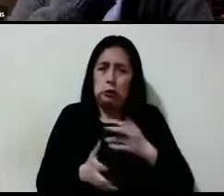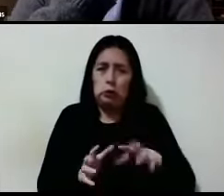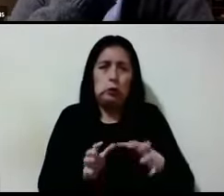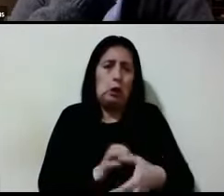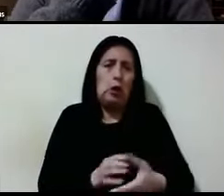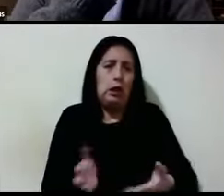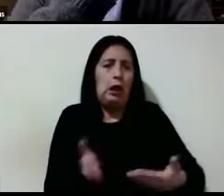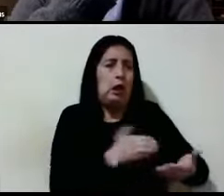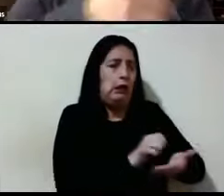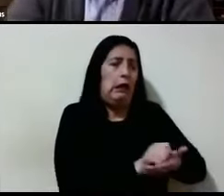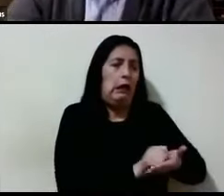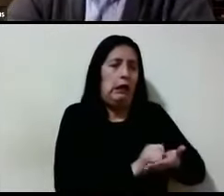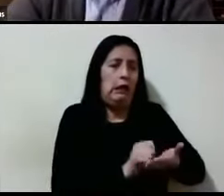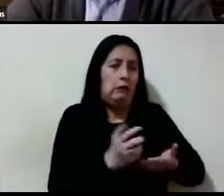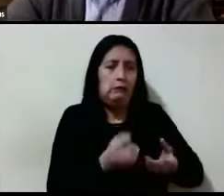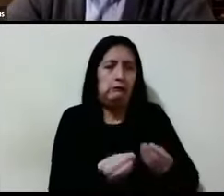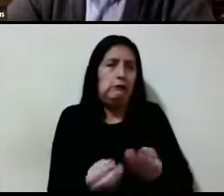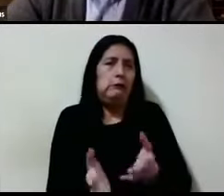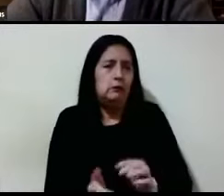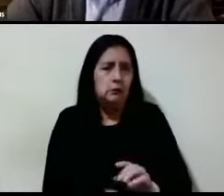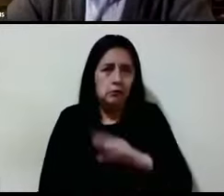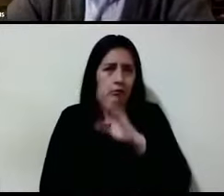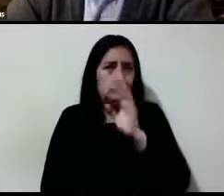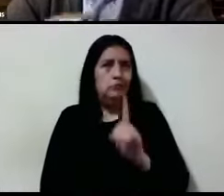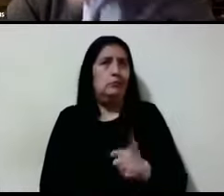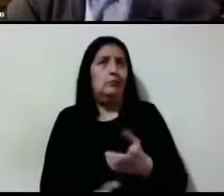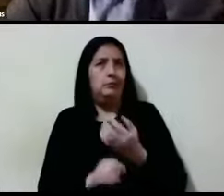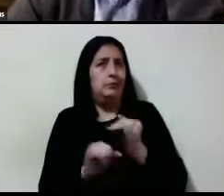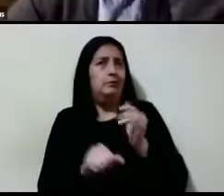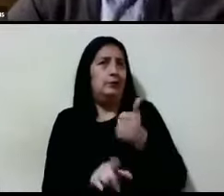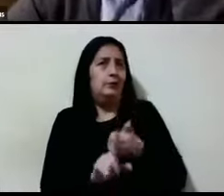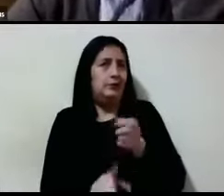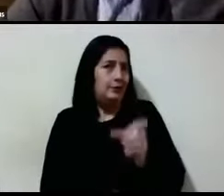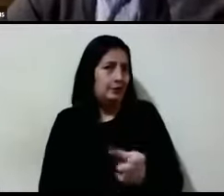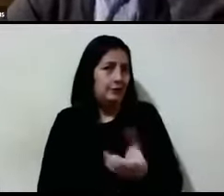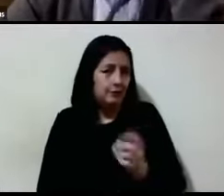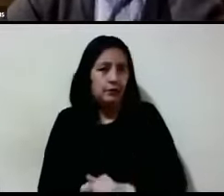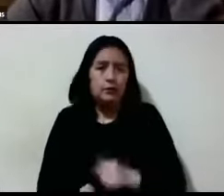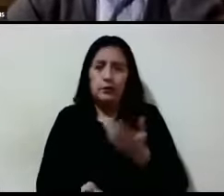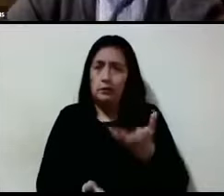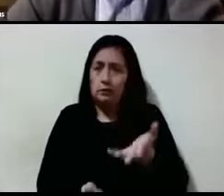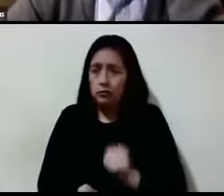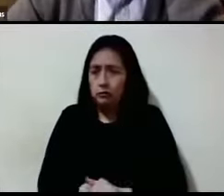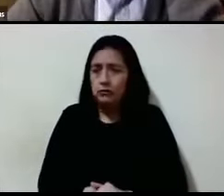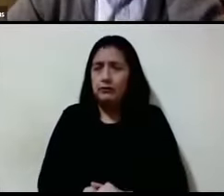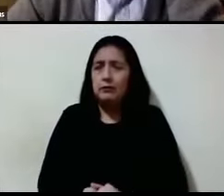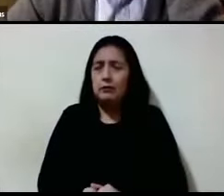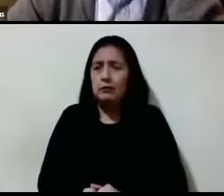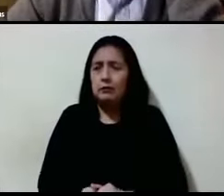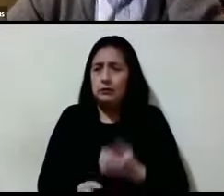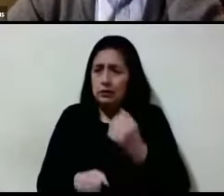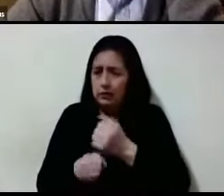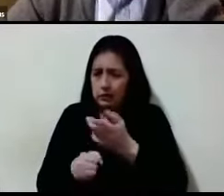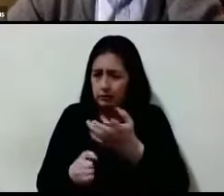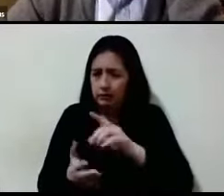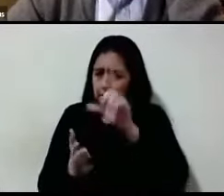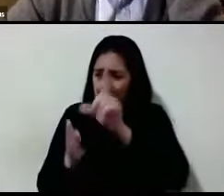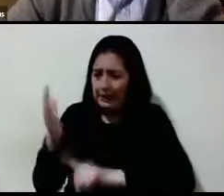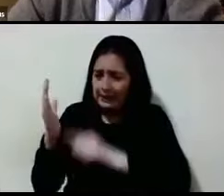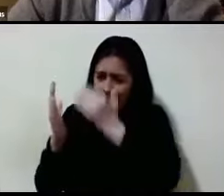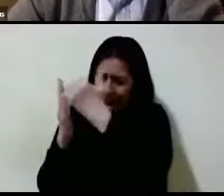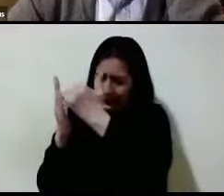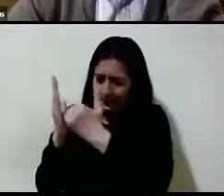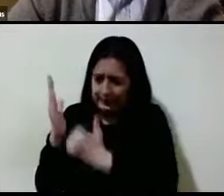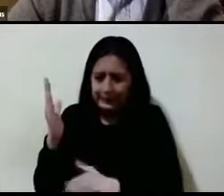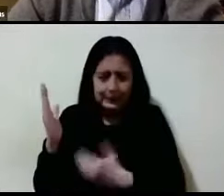él, nunca le vamos a dejar que sea autónomo. Entonces, en ese aspecto, ¿no? Trabajando en la lista de cotejo, vemos